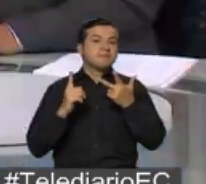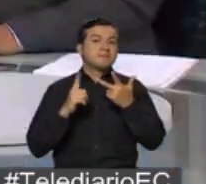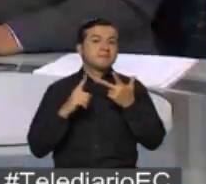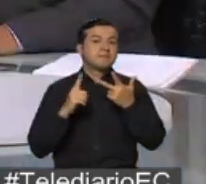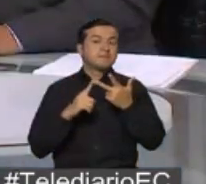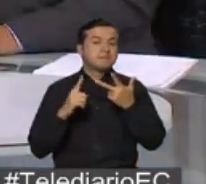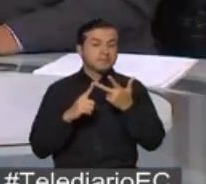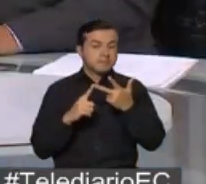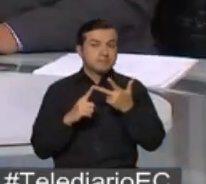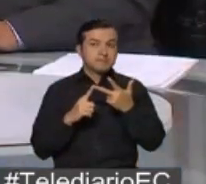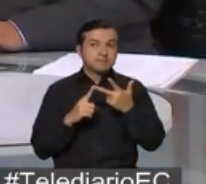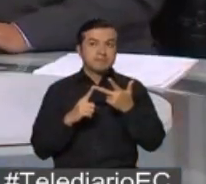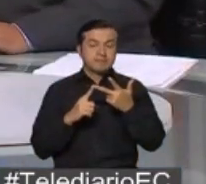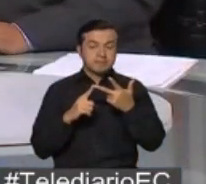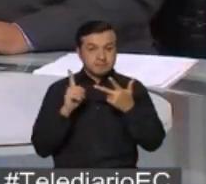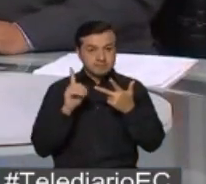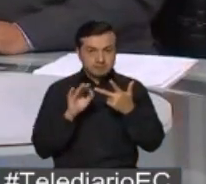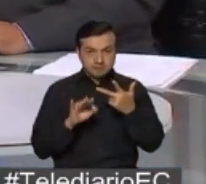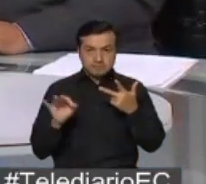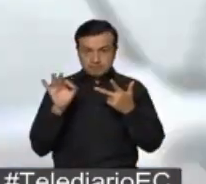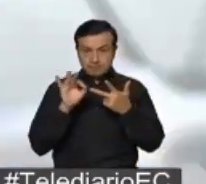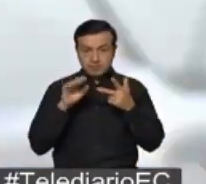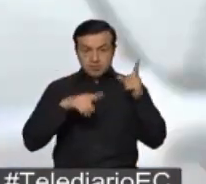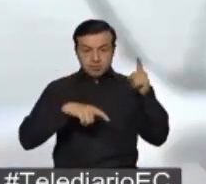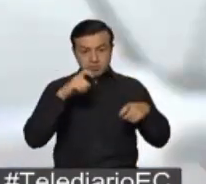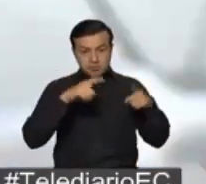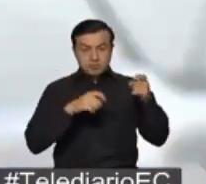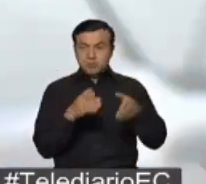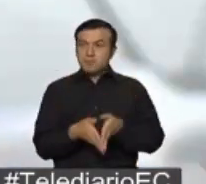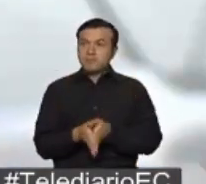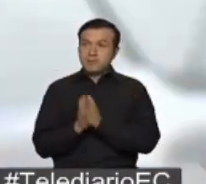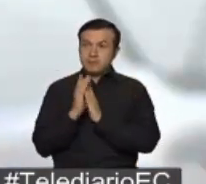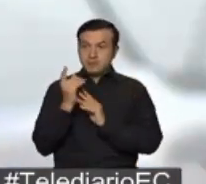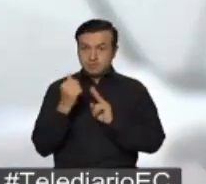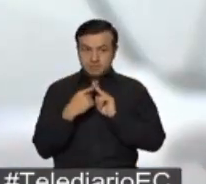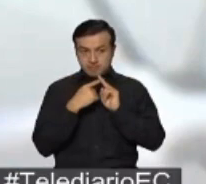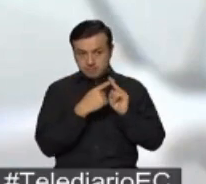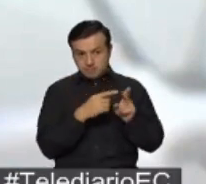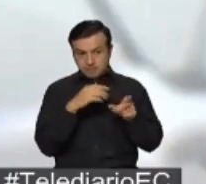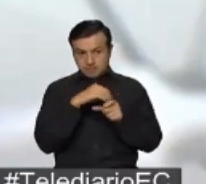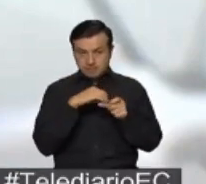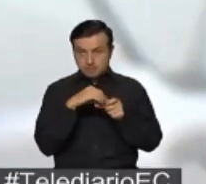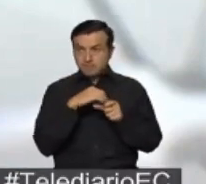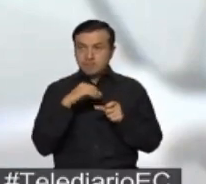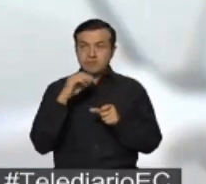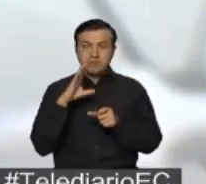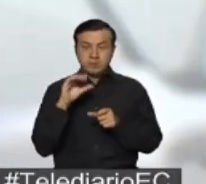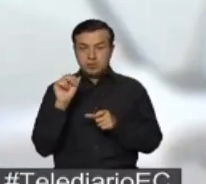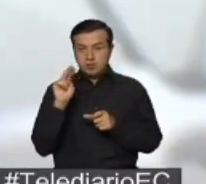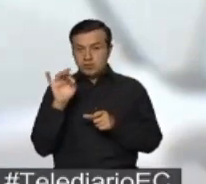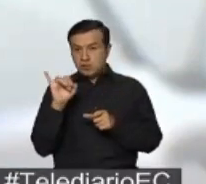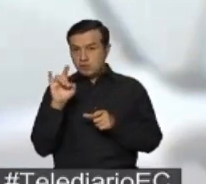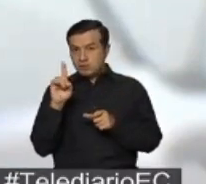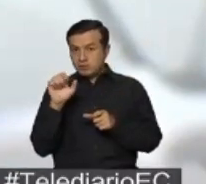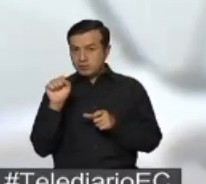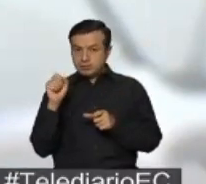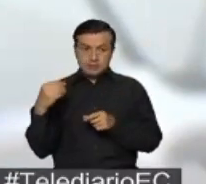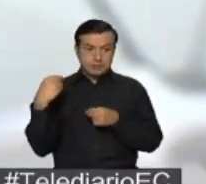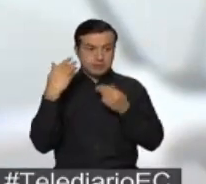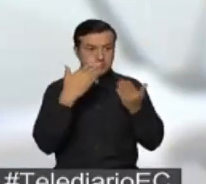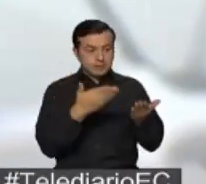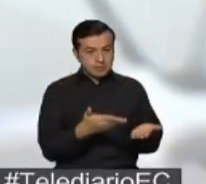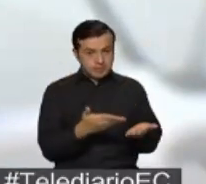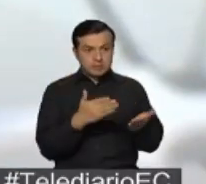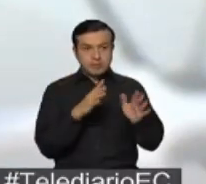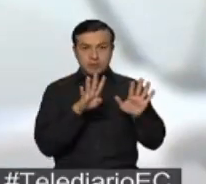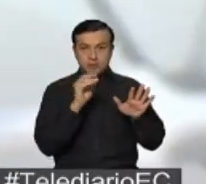punto que también es bastante importante cuando una cooperativa nos ha solicitado créditos o fondeo a nosotros como con afip unión las cooperativas suelen tener